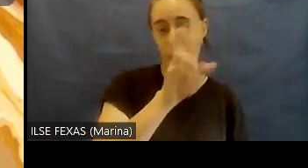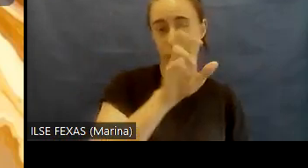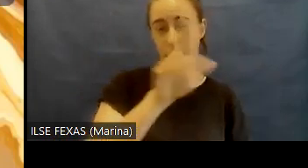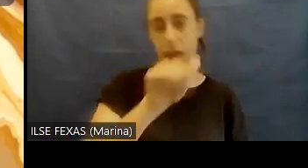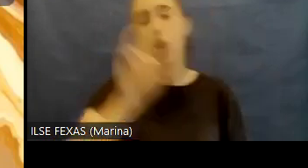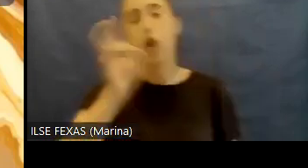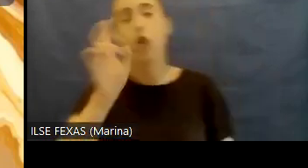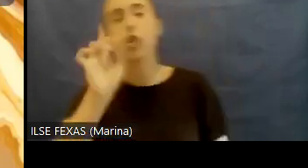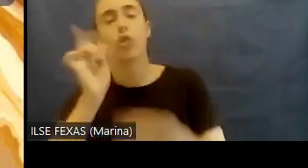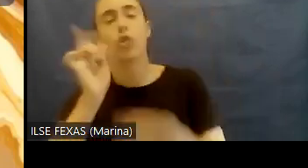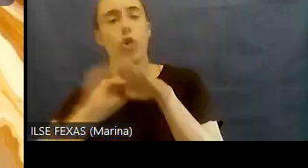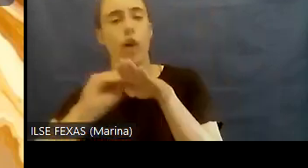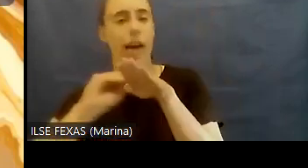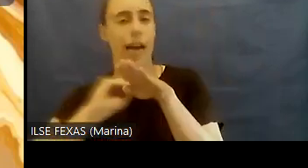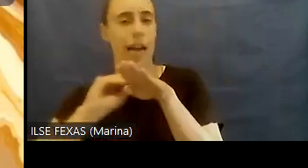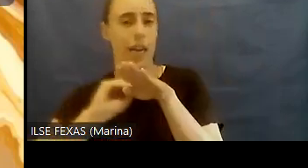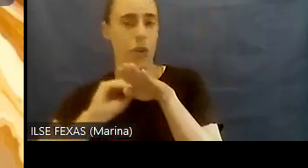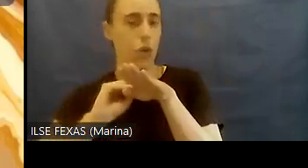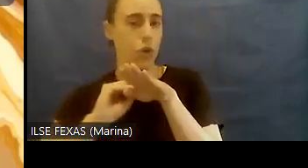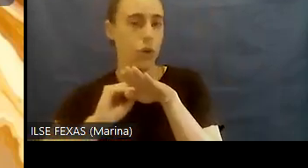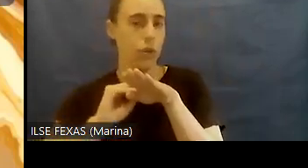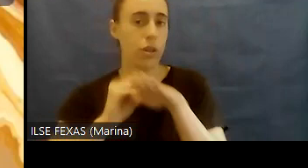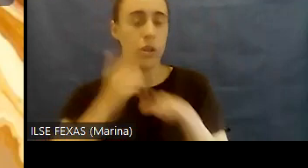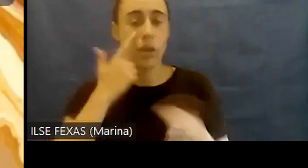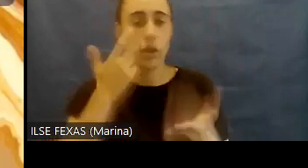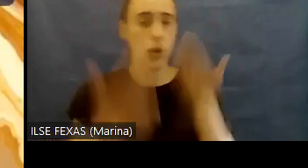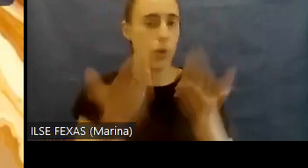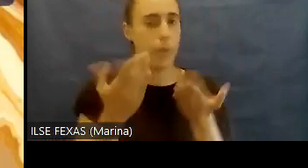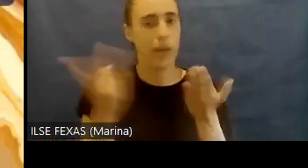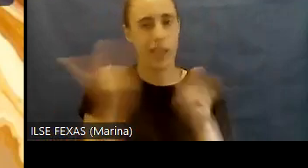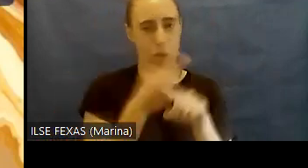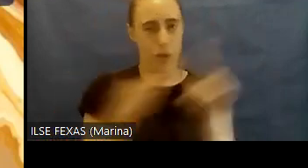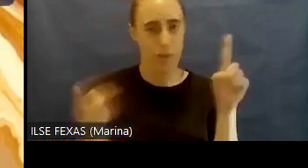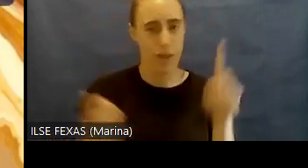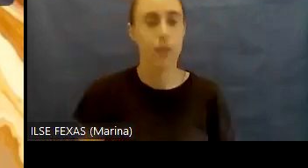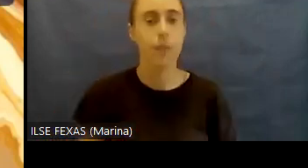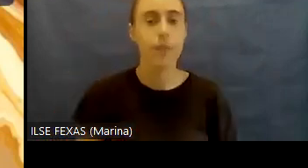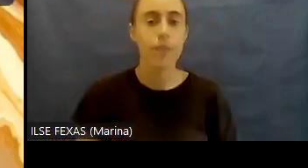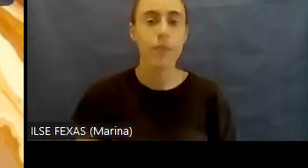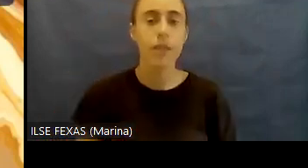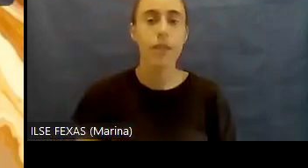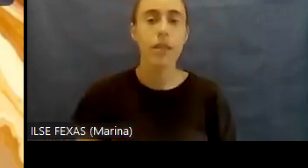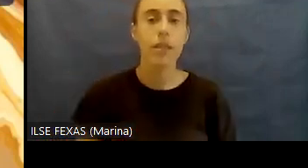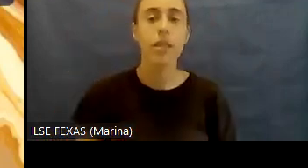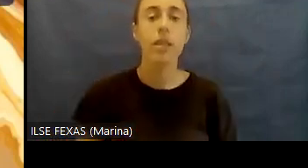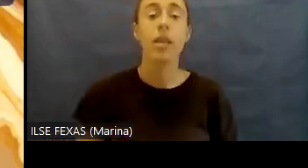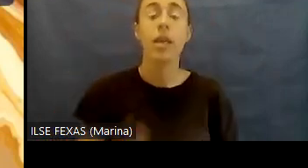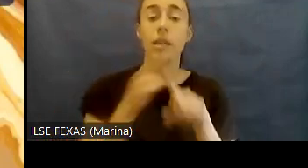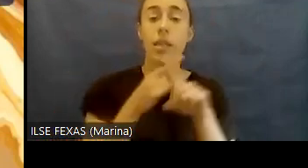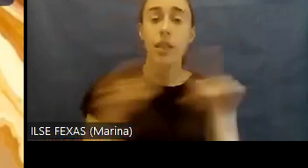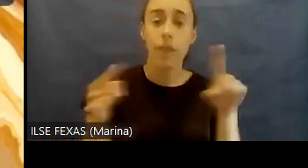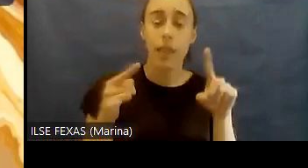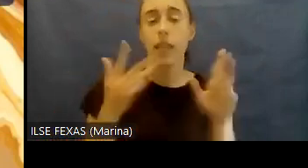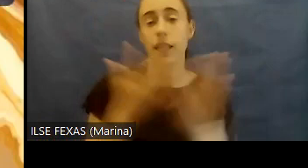solo se aplica el alcohol, y se ve claramente una diferencia entre ambos, que podríamos deducir que en humanos